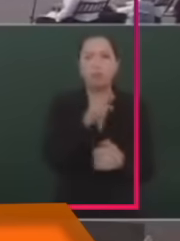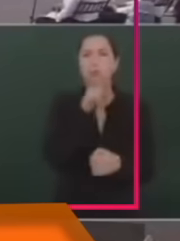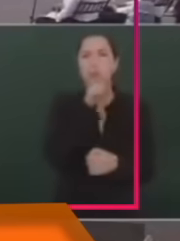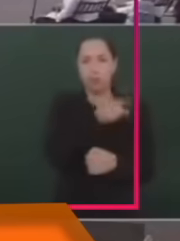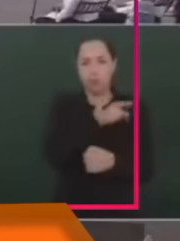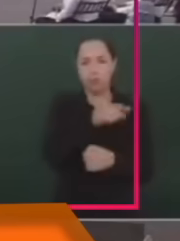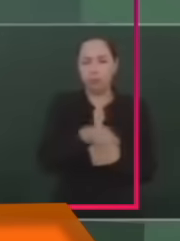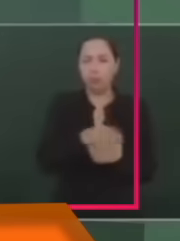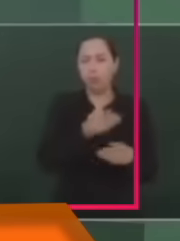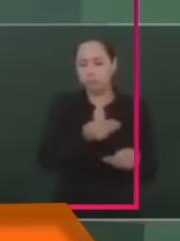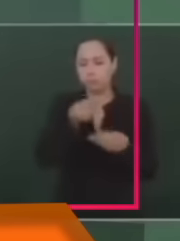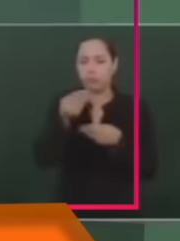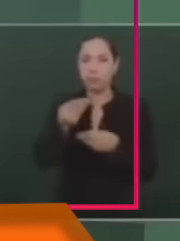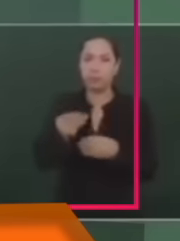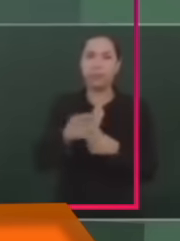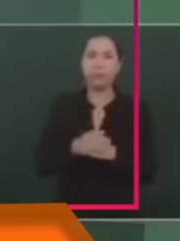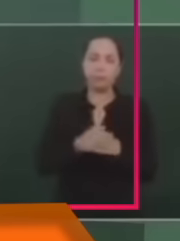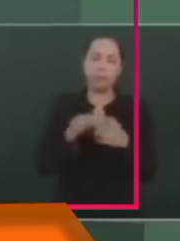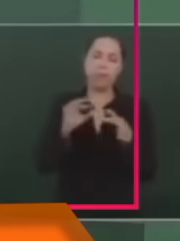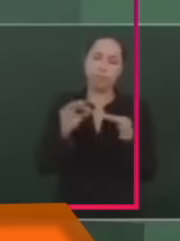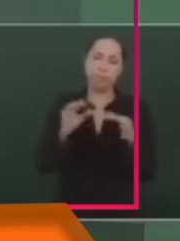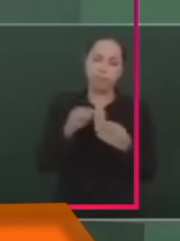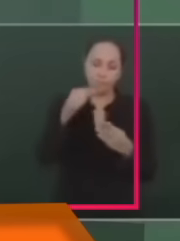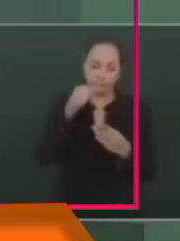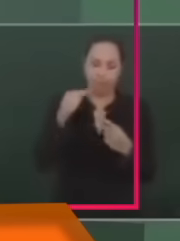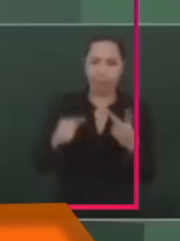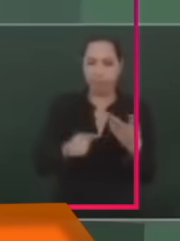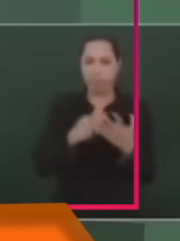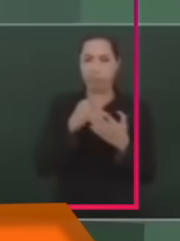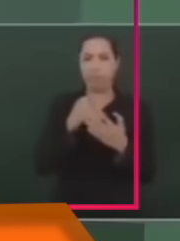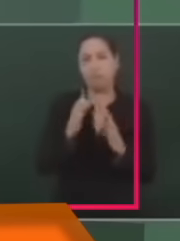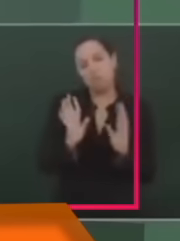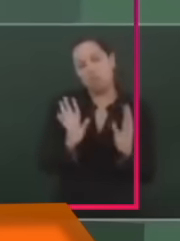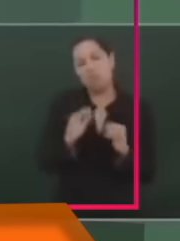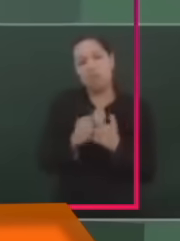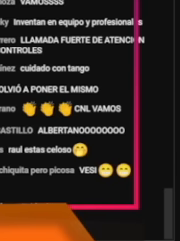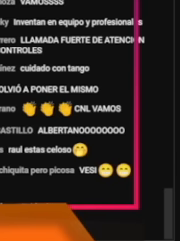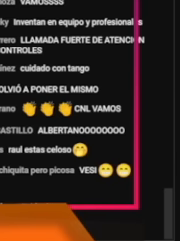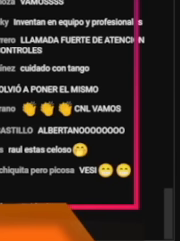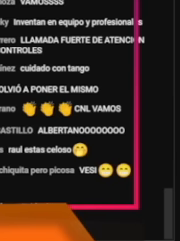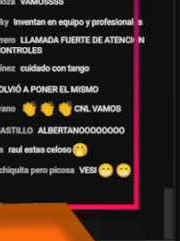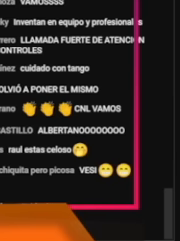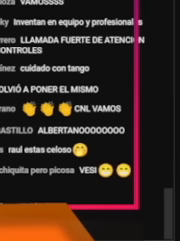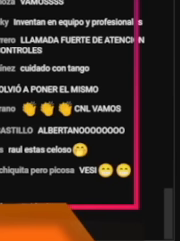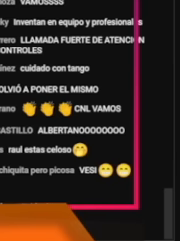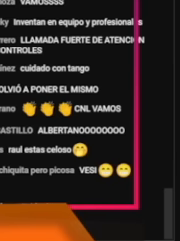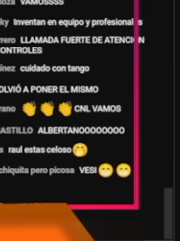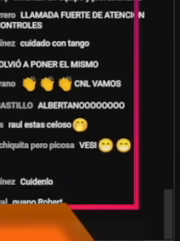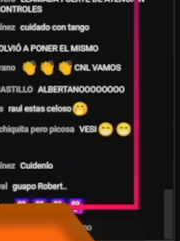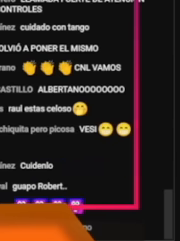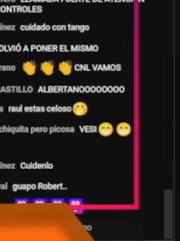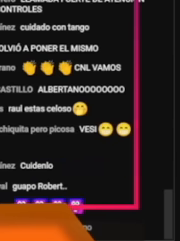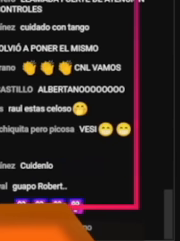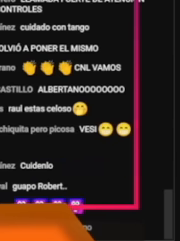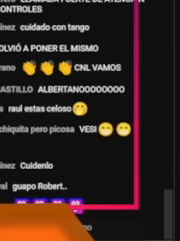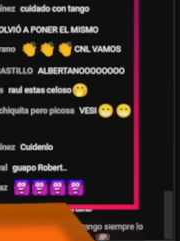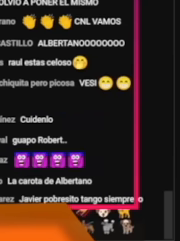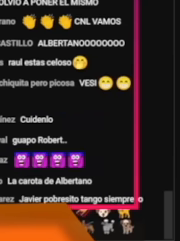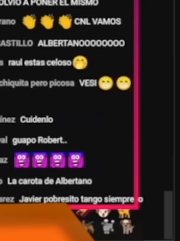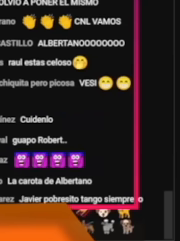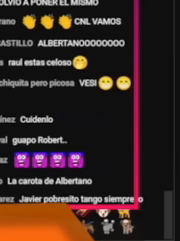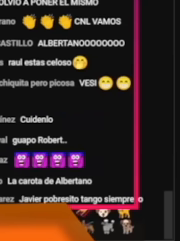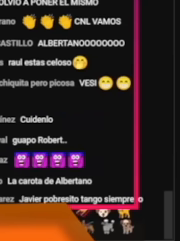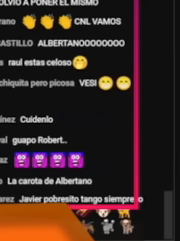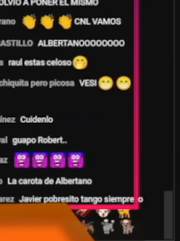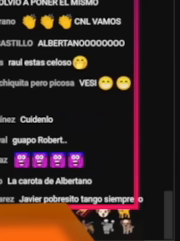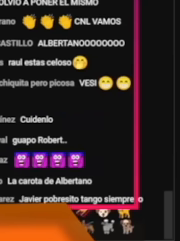su derecho, ¿sí? A salvo, desde luego. Es libre. Entonces llegamos a su casa y las metió. Él